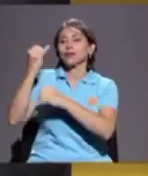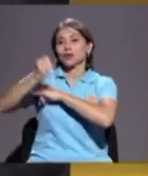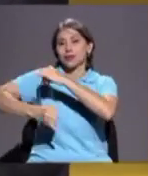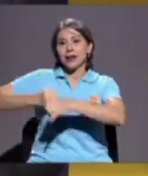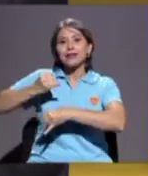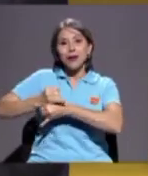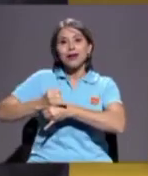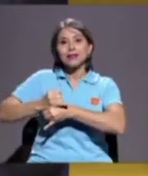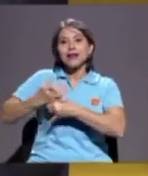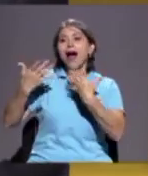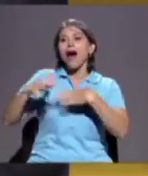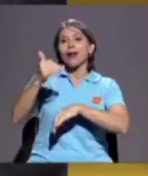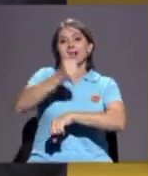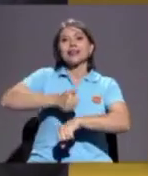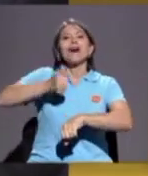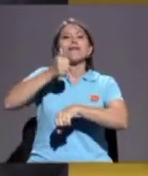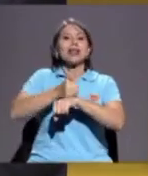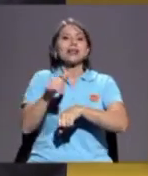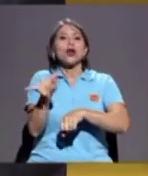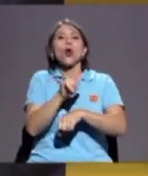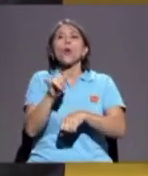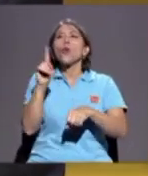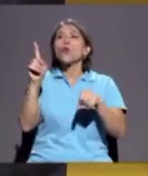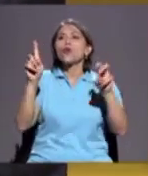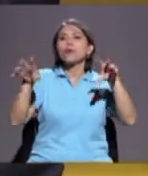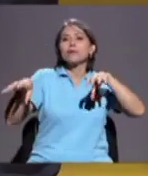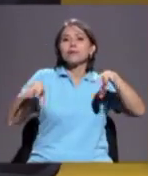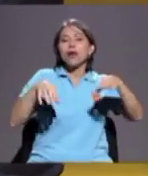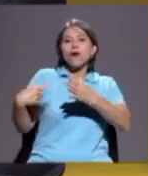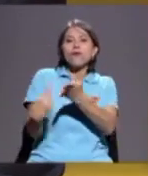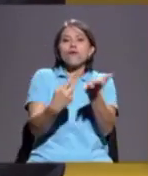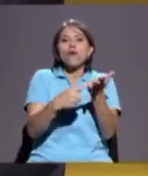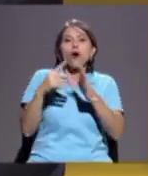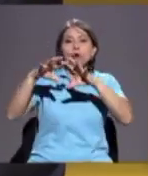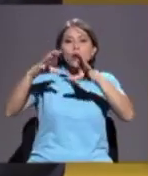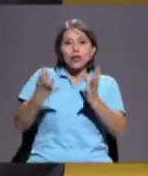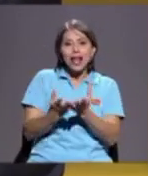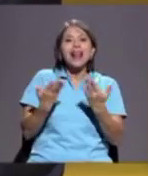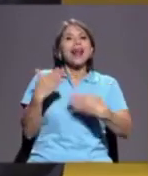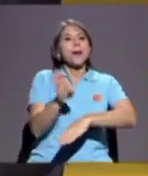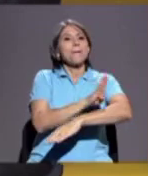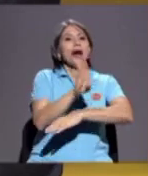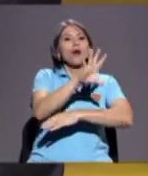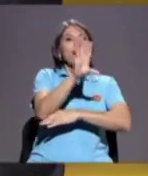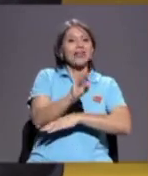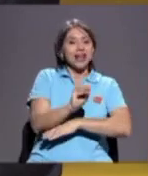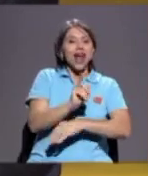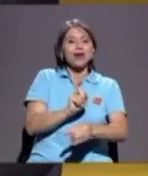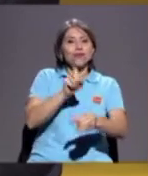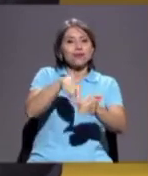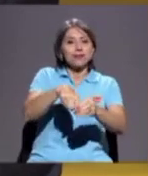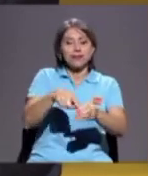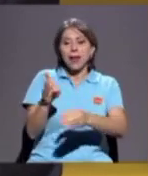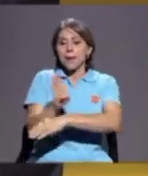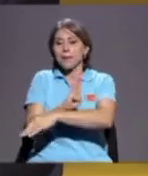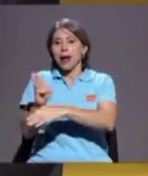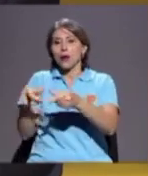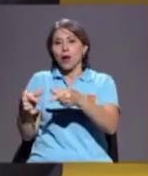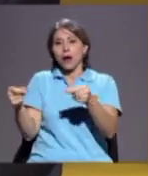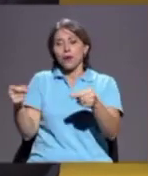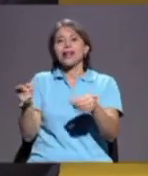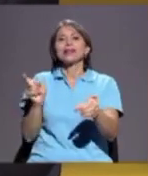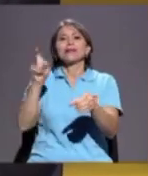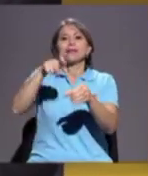entonces establecen una especie de foro mundial. El Banco Africano ya entra ahí, el Banco japonés también,